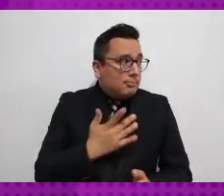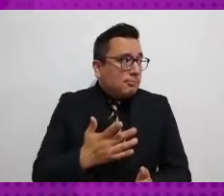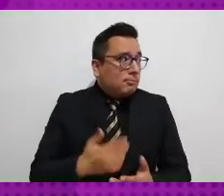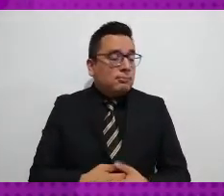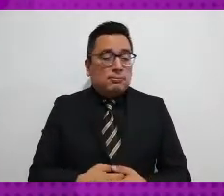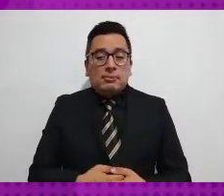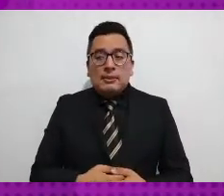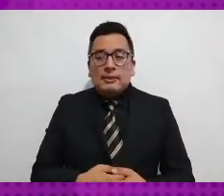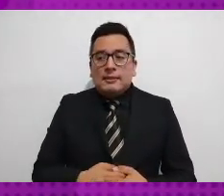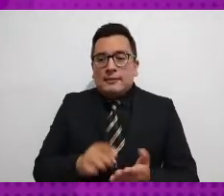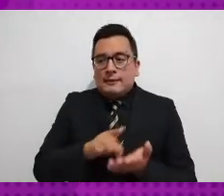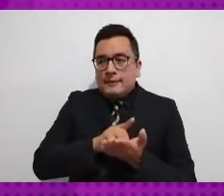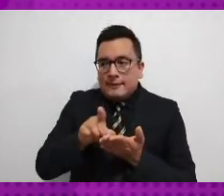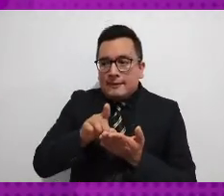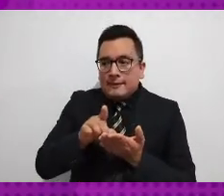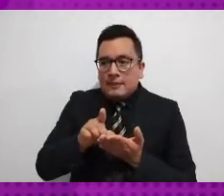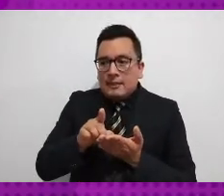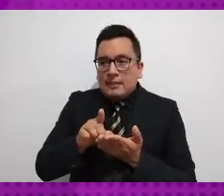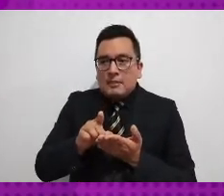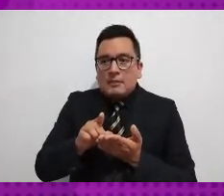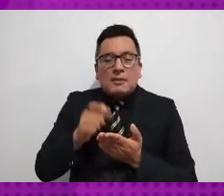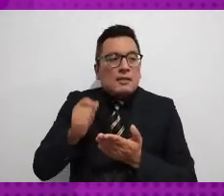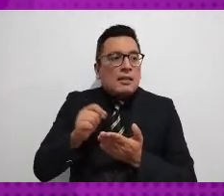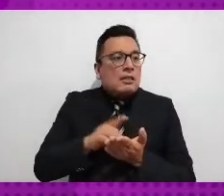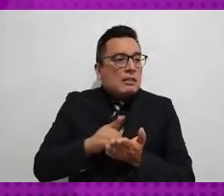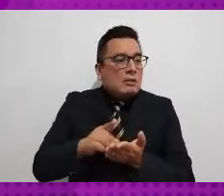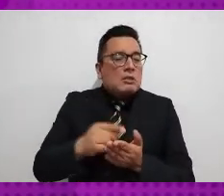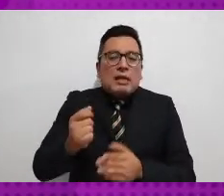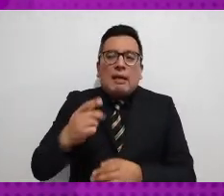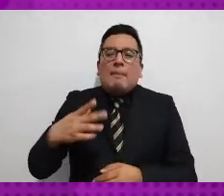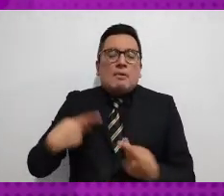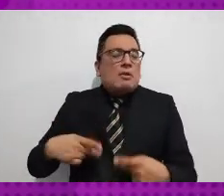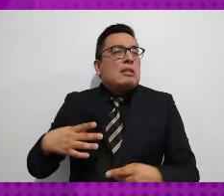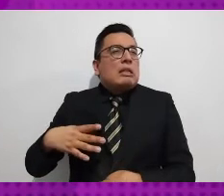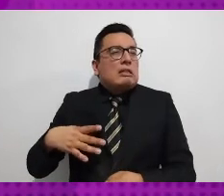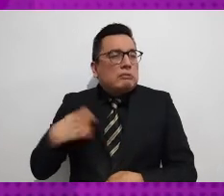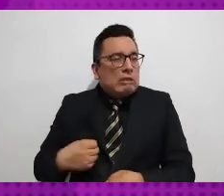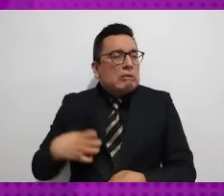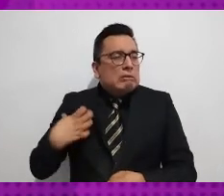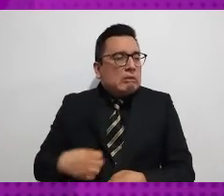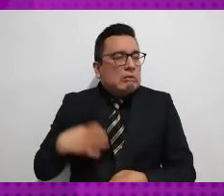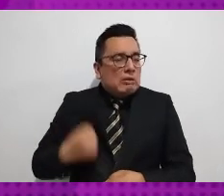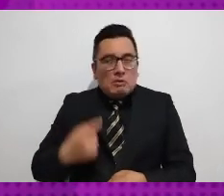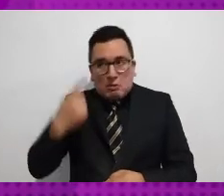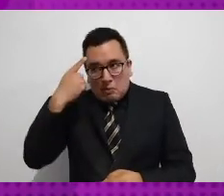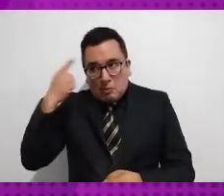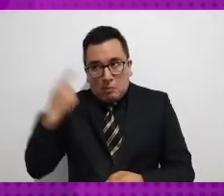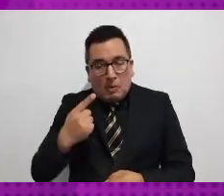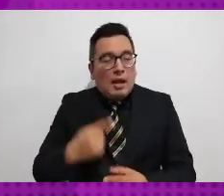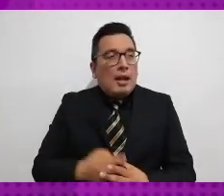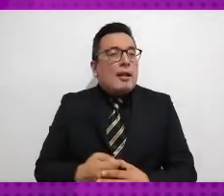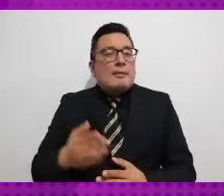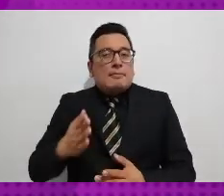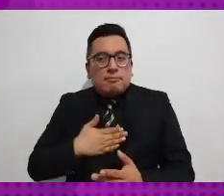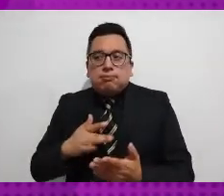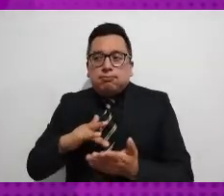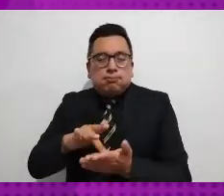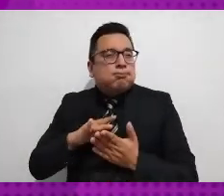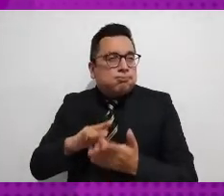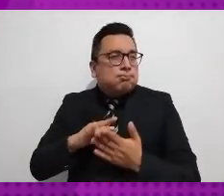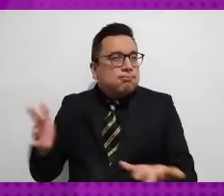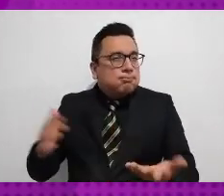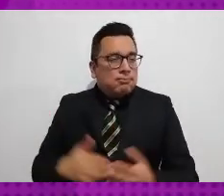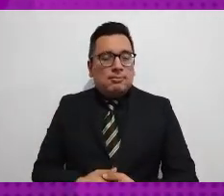del derecho, los derechos son una constante lucha social en contra de los privilegios de ciertos grupos. Es decir, cuando avanzamos